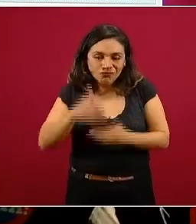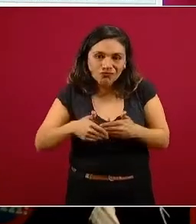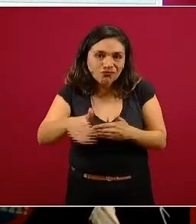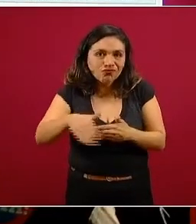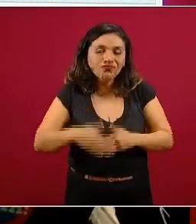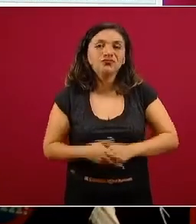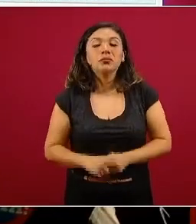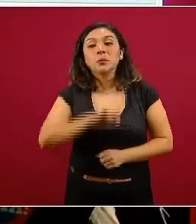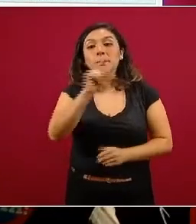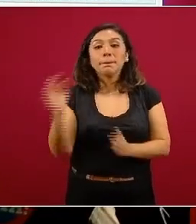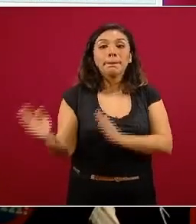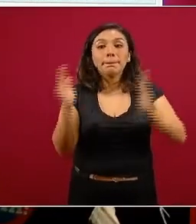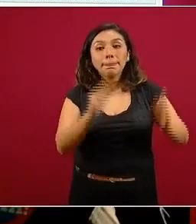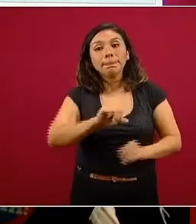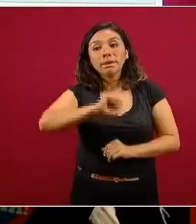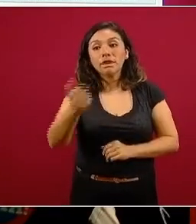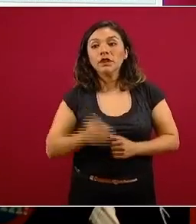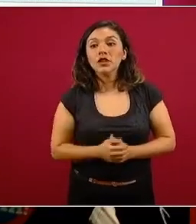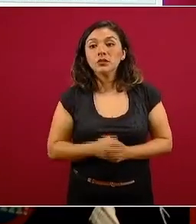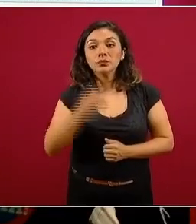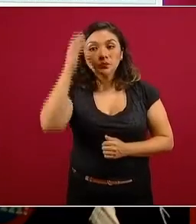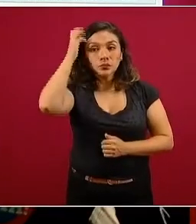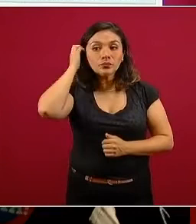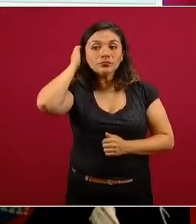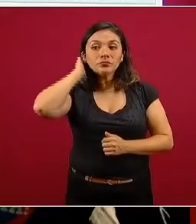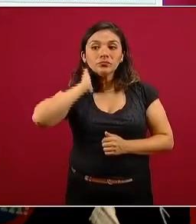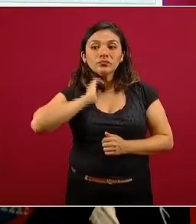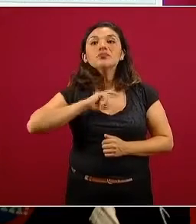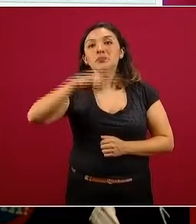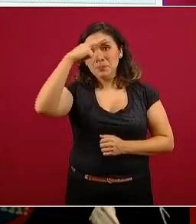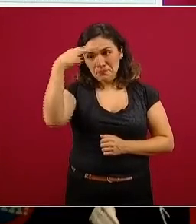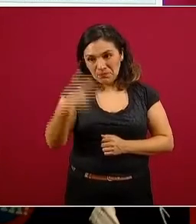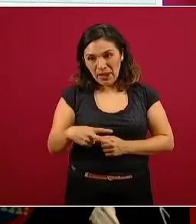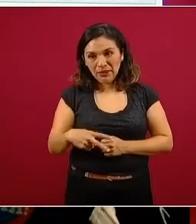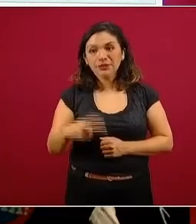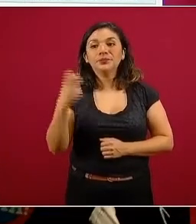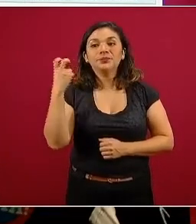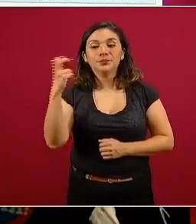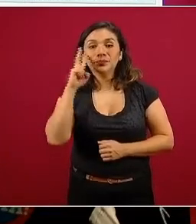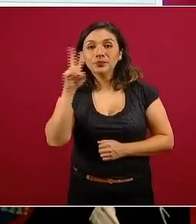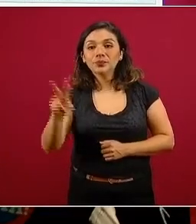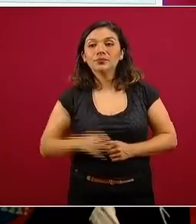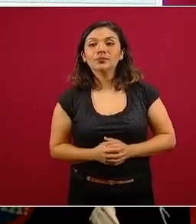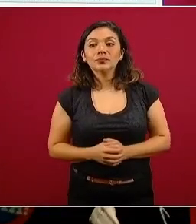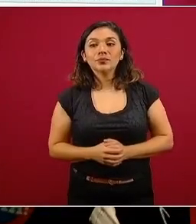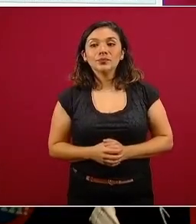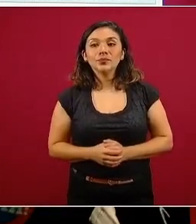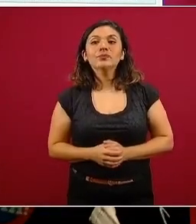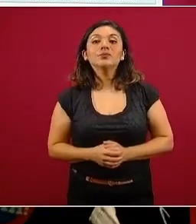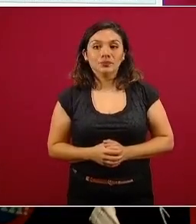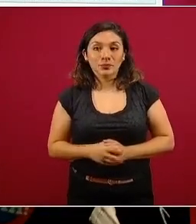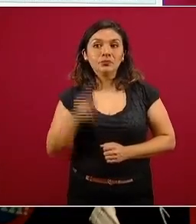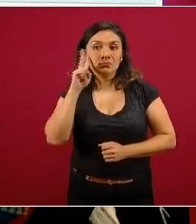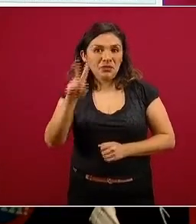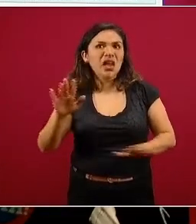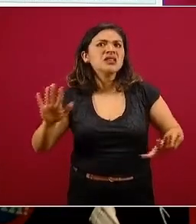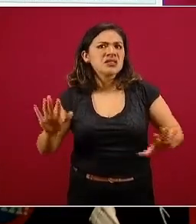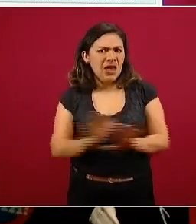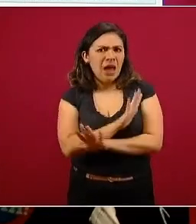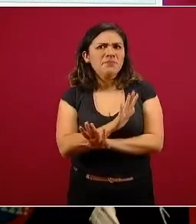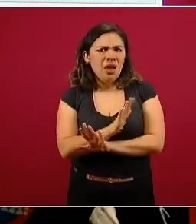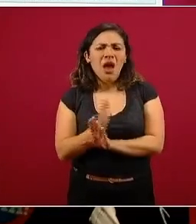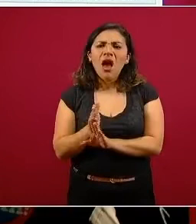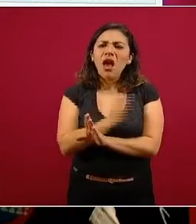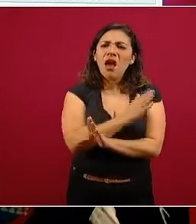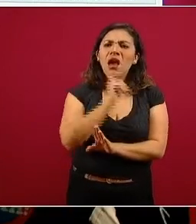ver la siguiente, que me parece es precisamente nuestro país. Aquí tenemos a México. Notemos que la escala cambia, la escala anterior